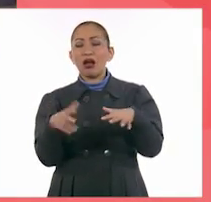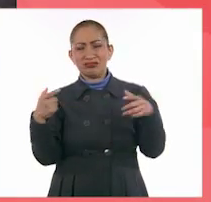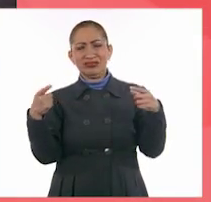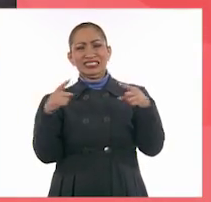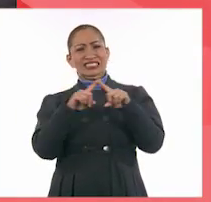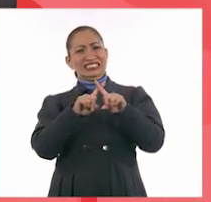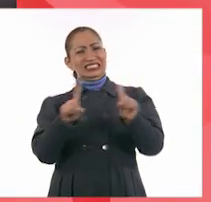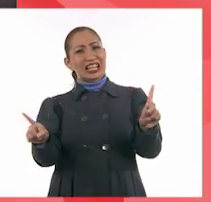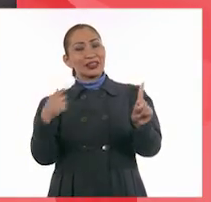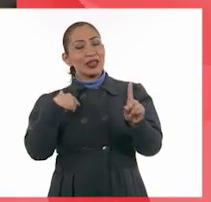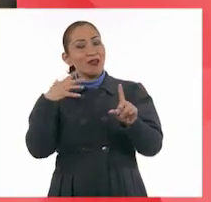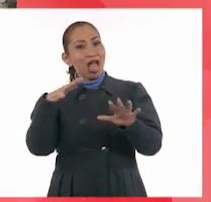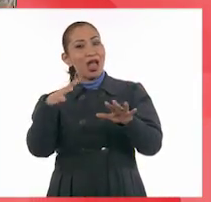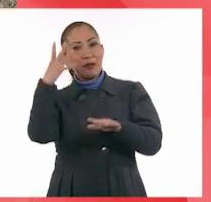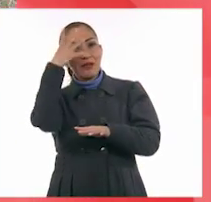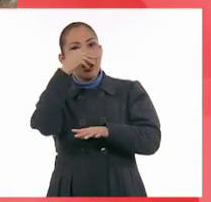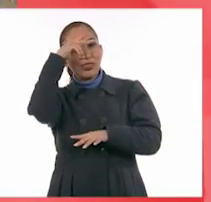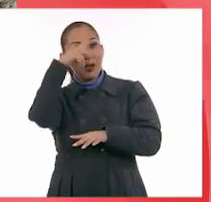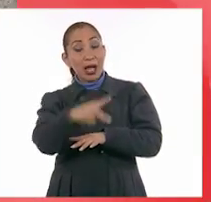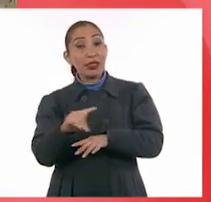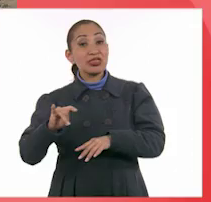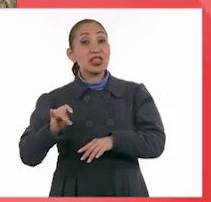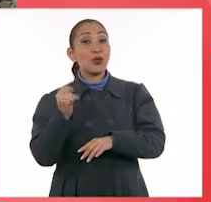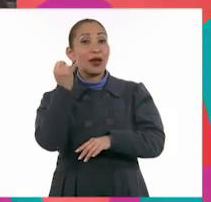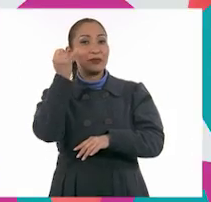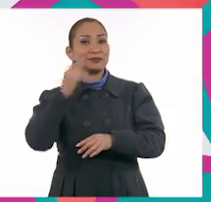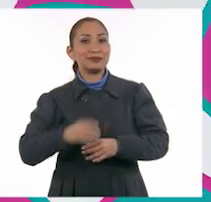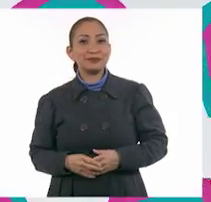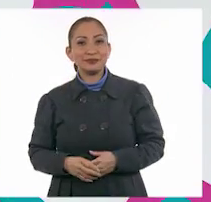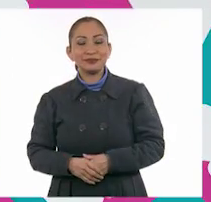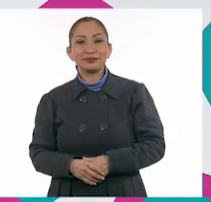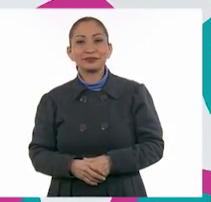contrastantes y fascinantes de México, Tijuana.